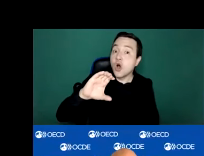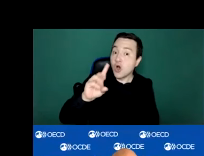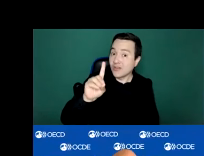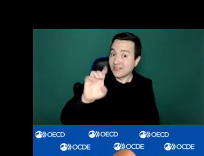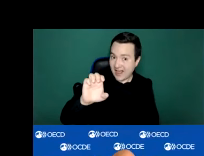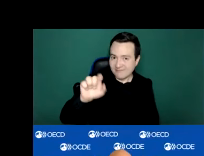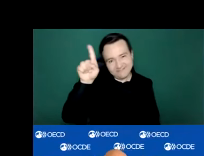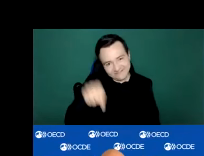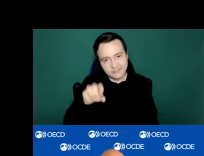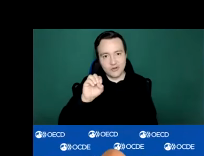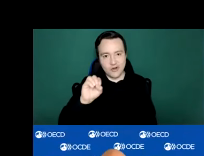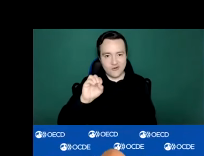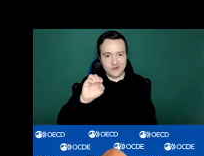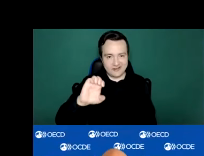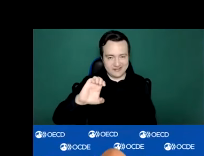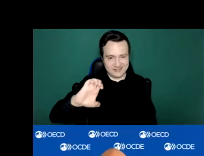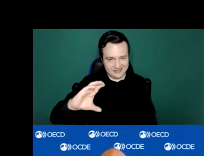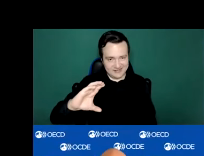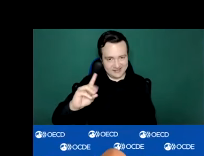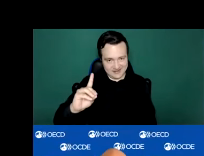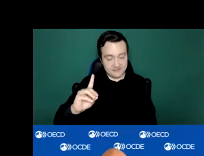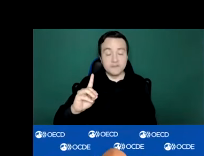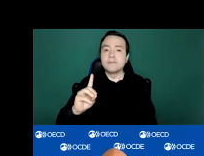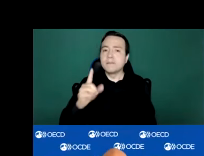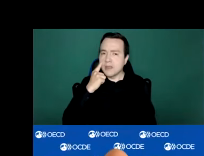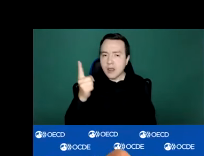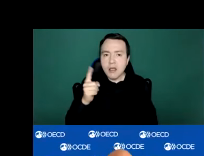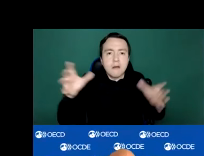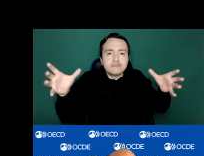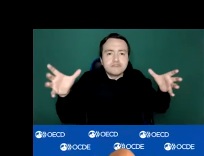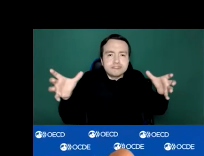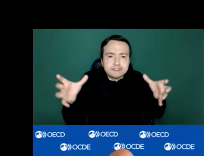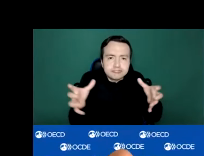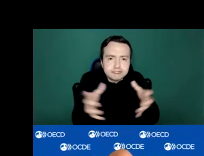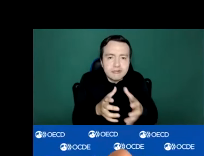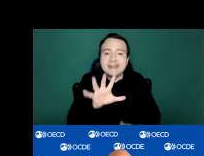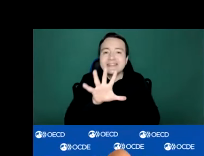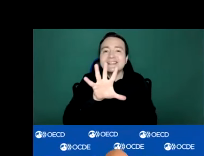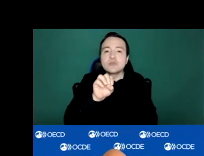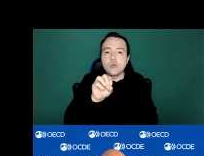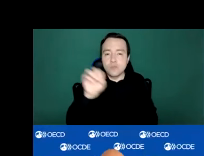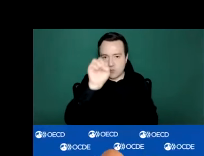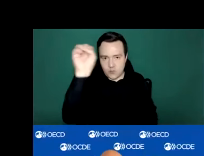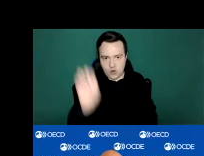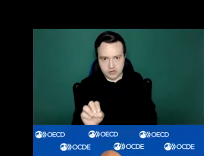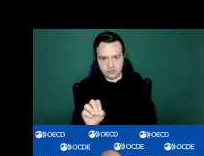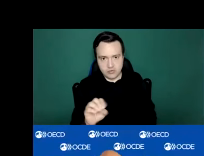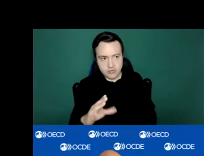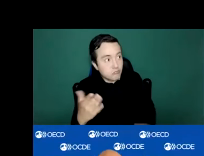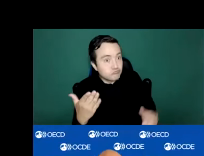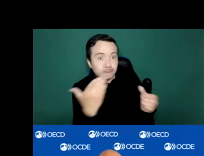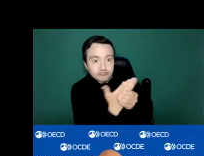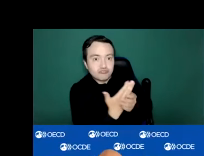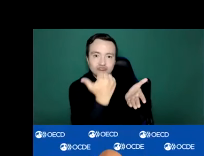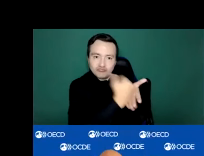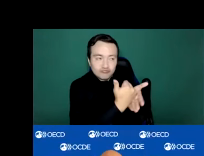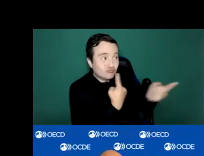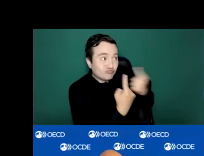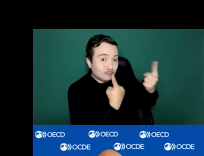una reducción de hasta un 50% de consultas comparado con el año anterior. Y esto está creando